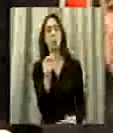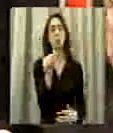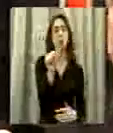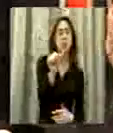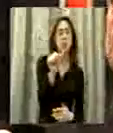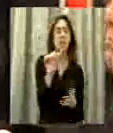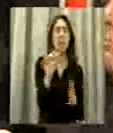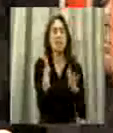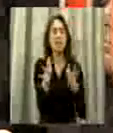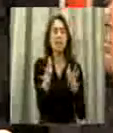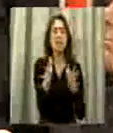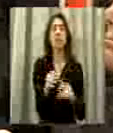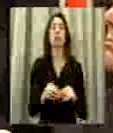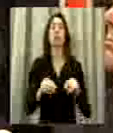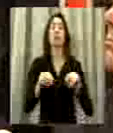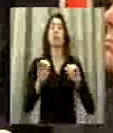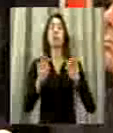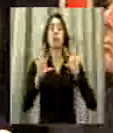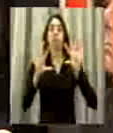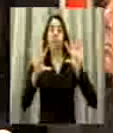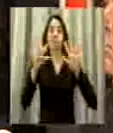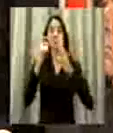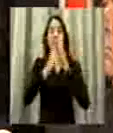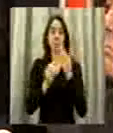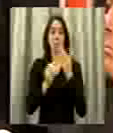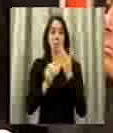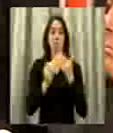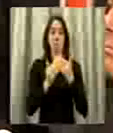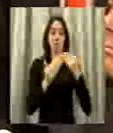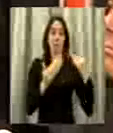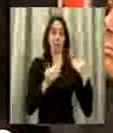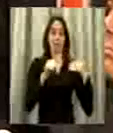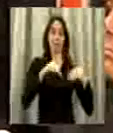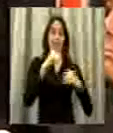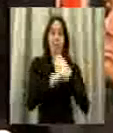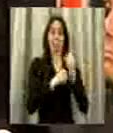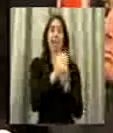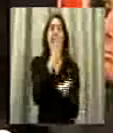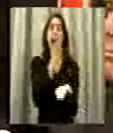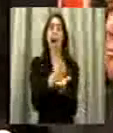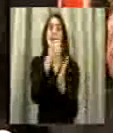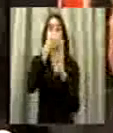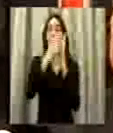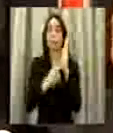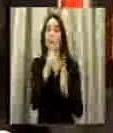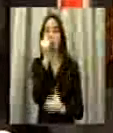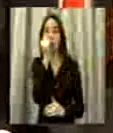6,1%, 6%, y en los 10 primeros meses de este año, hasta octubre,